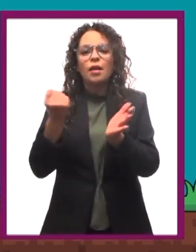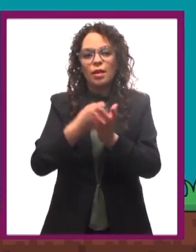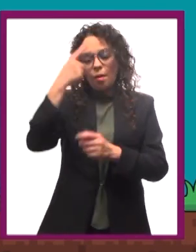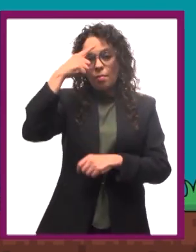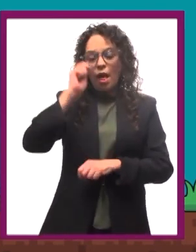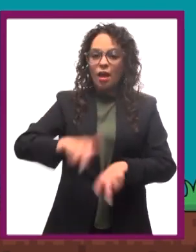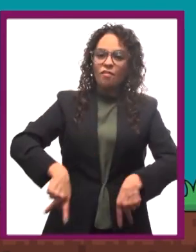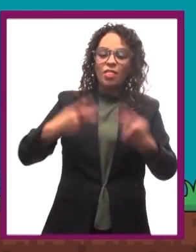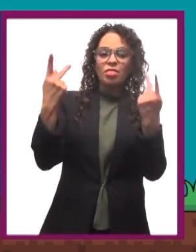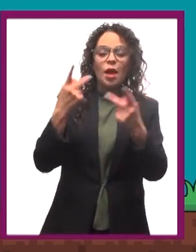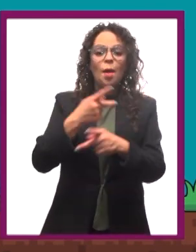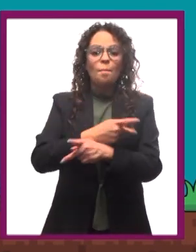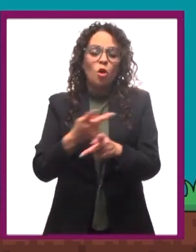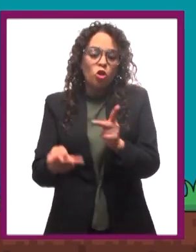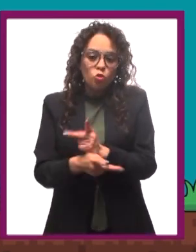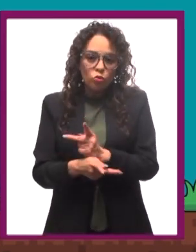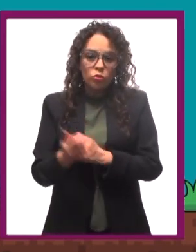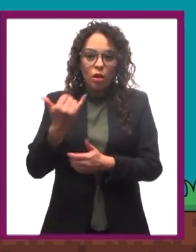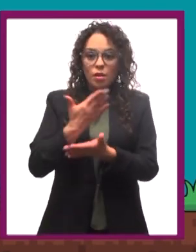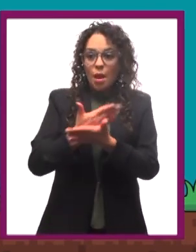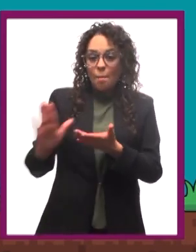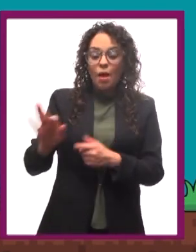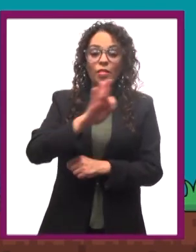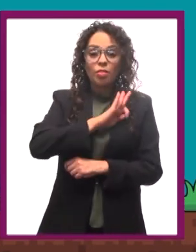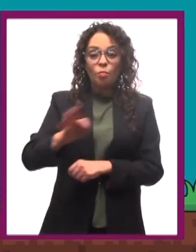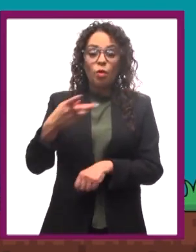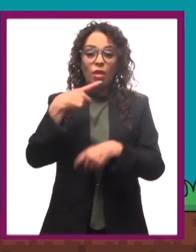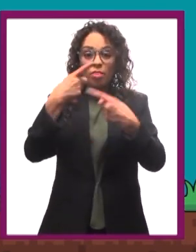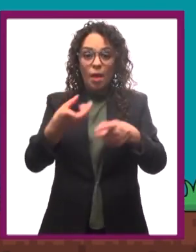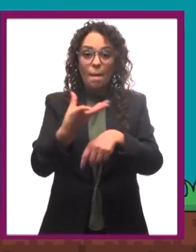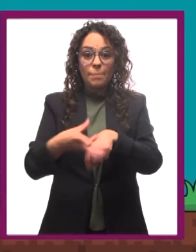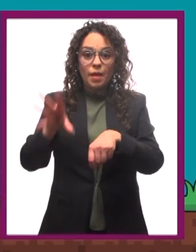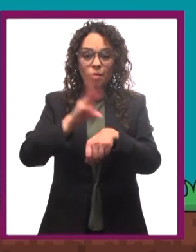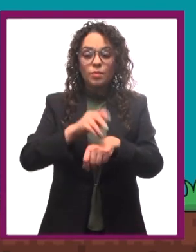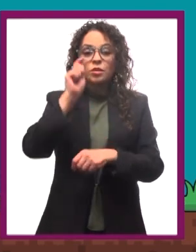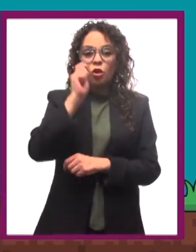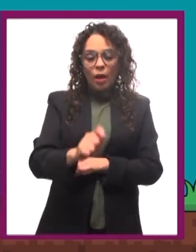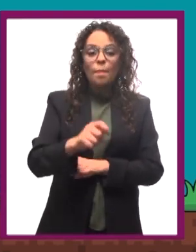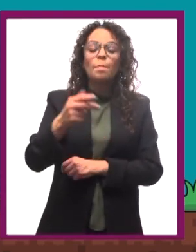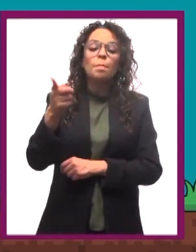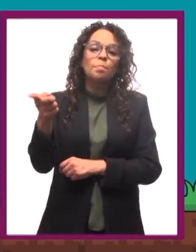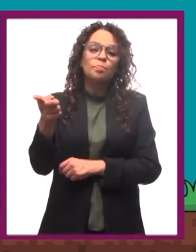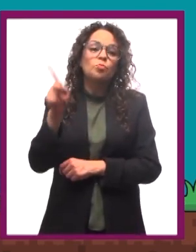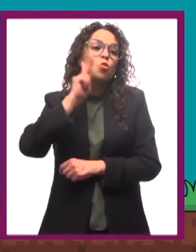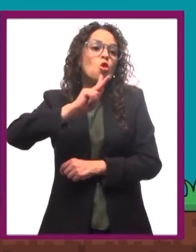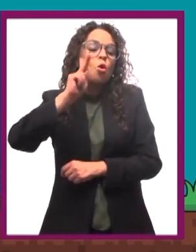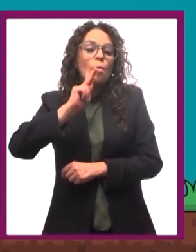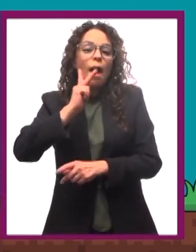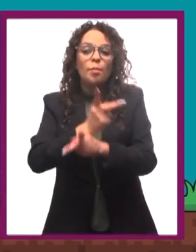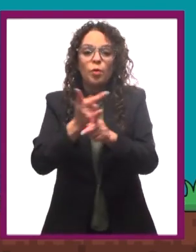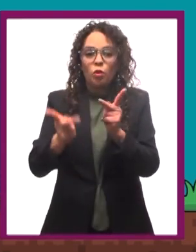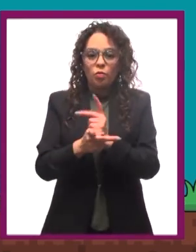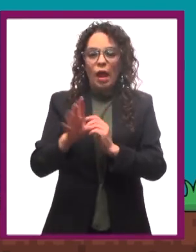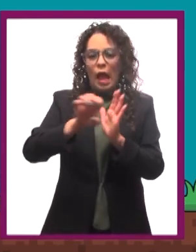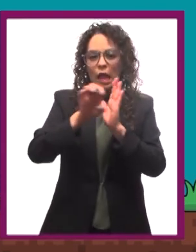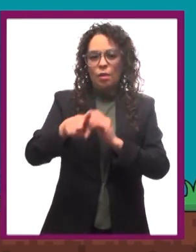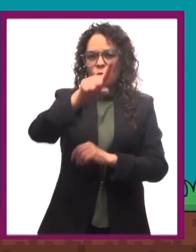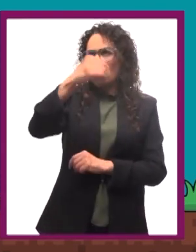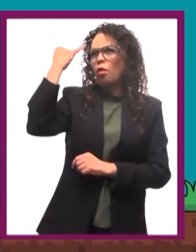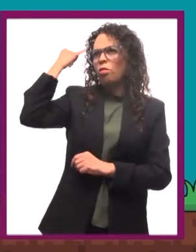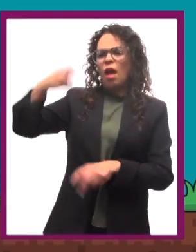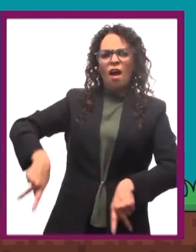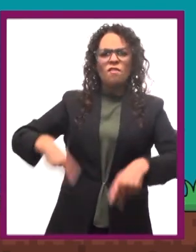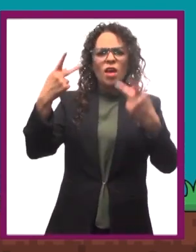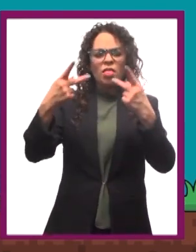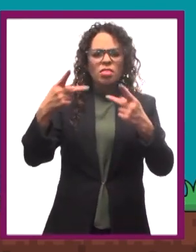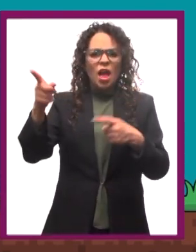videojuegos concretos para vender o anunciar un producto, donde además se puede permitir probar el producto. Imaginemos que vendemos